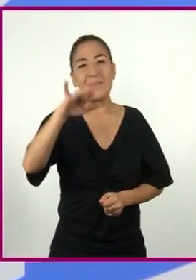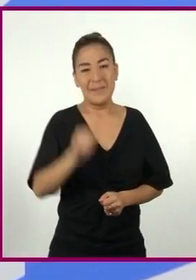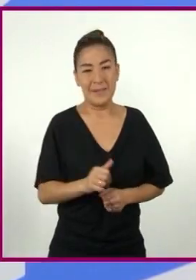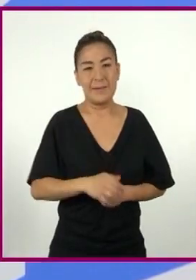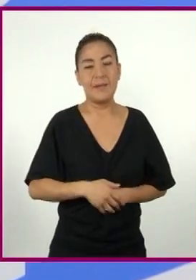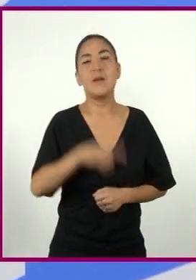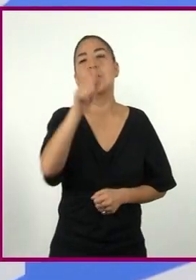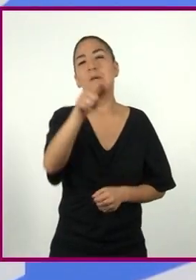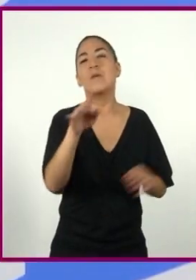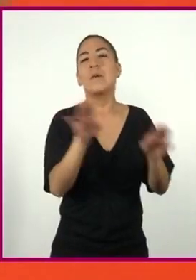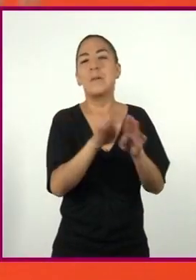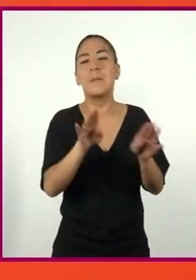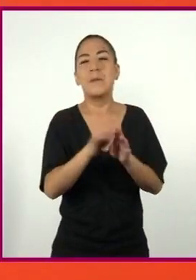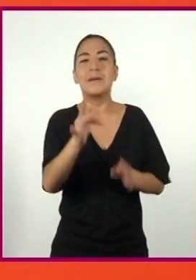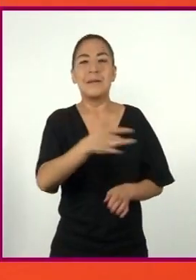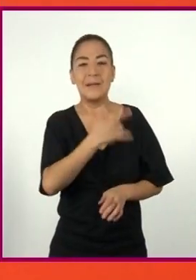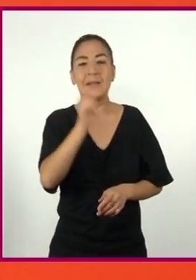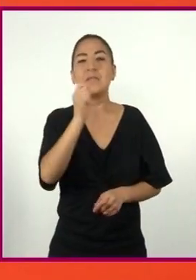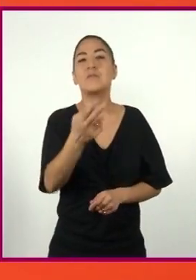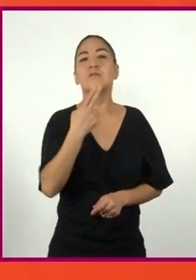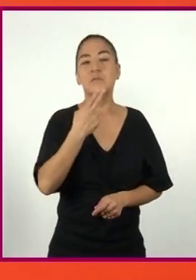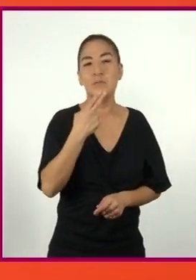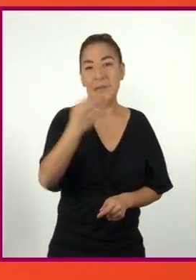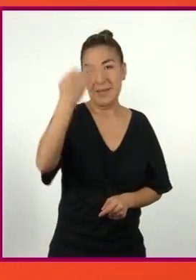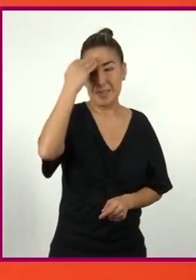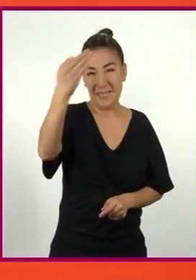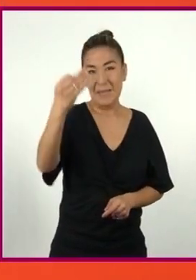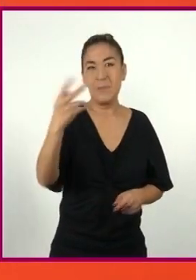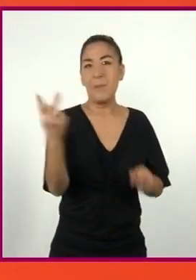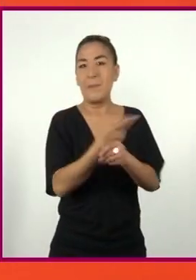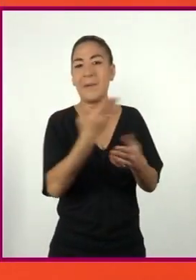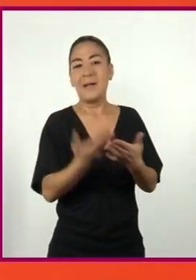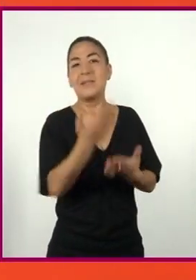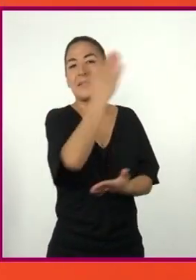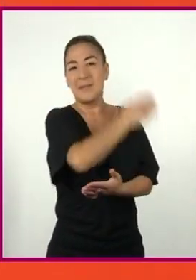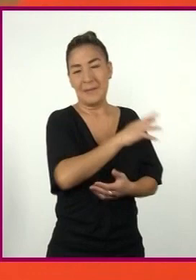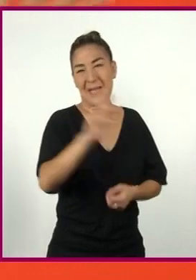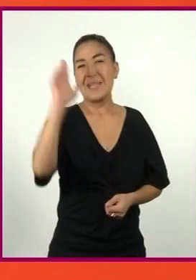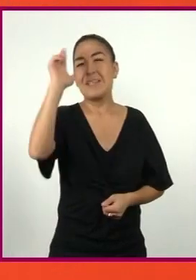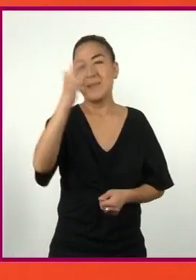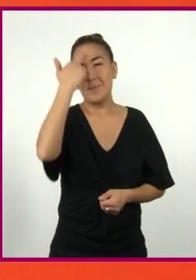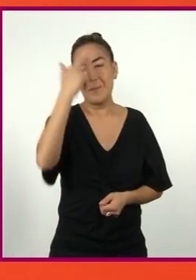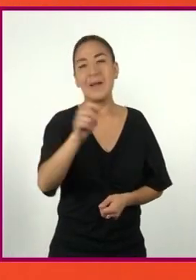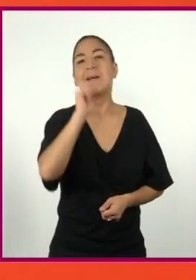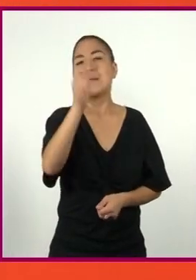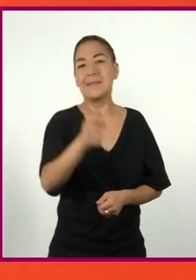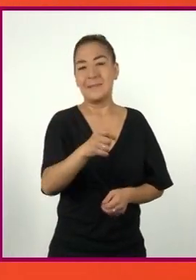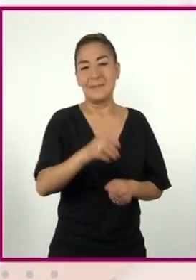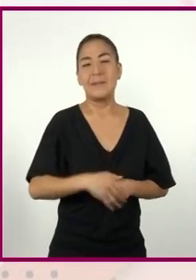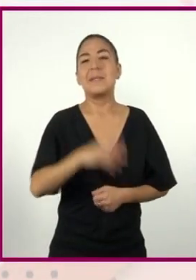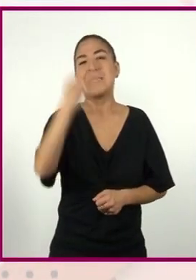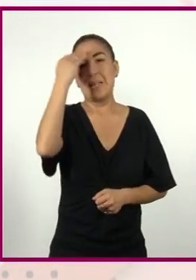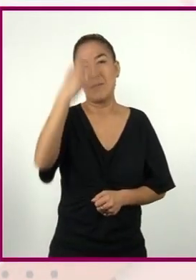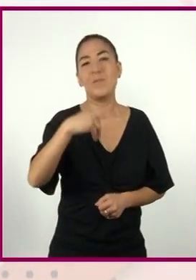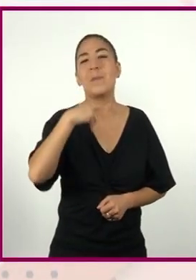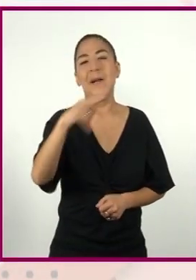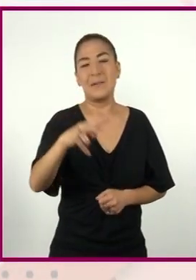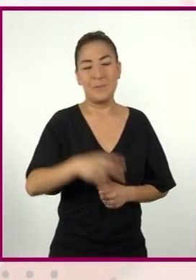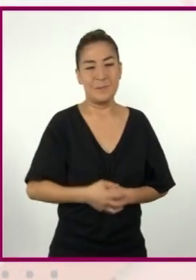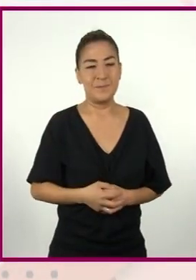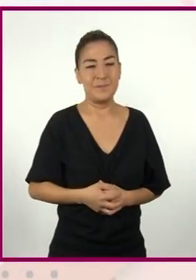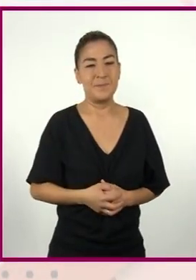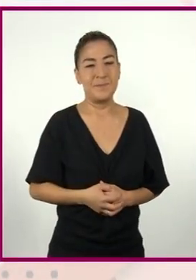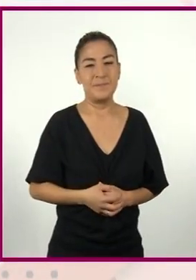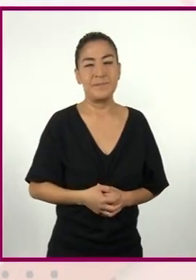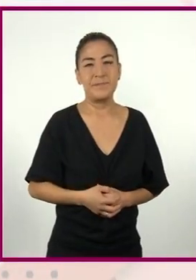sin perder de vista el uso del tiempo pasado. Recordemos un poco sobre este tiempo verbal.